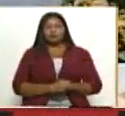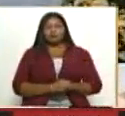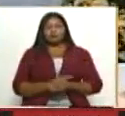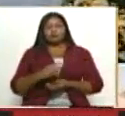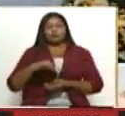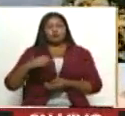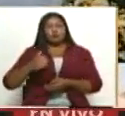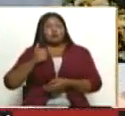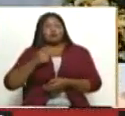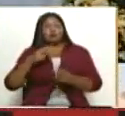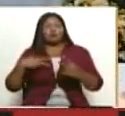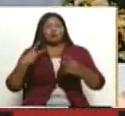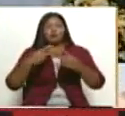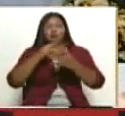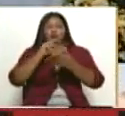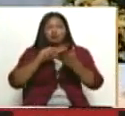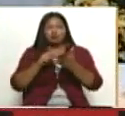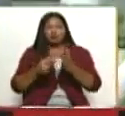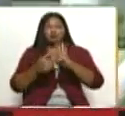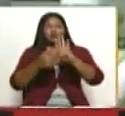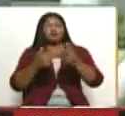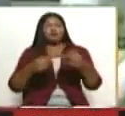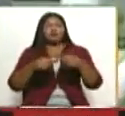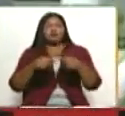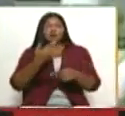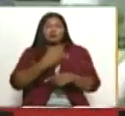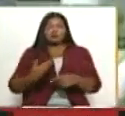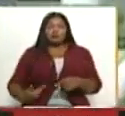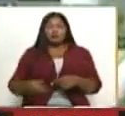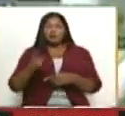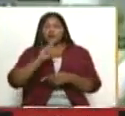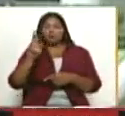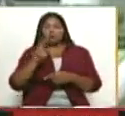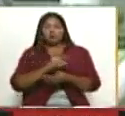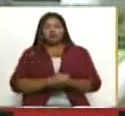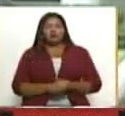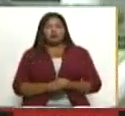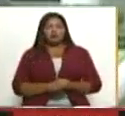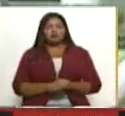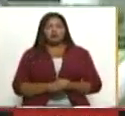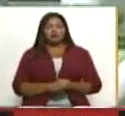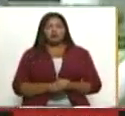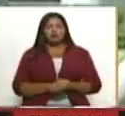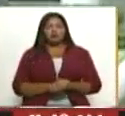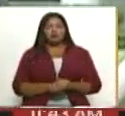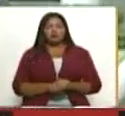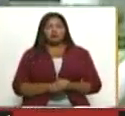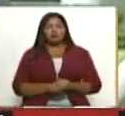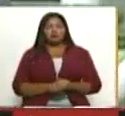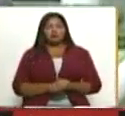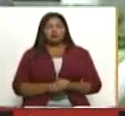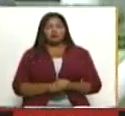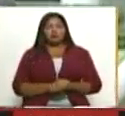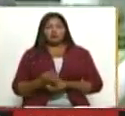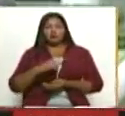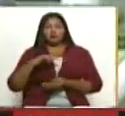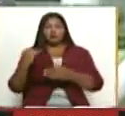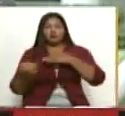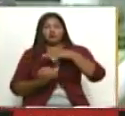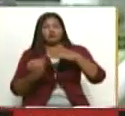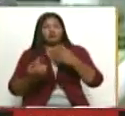Aprovechemos la voluntad nacional que expresa el presidente de la República para comprometer al conjunto de las